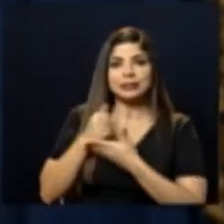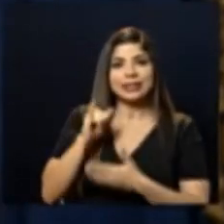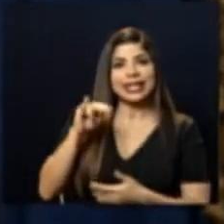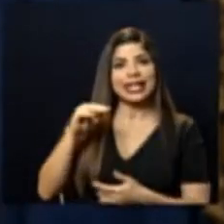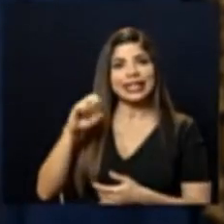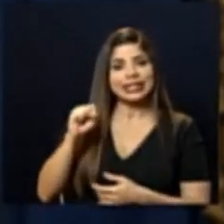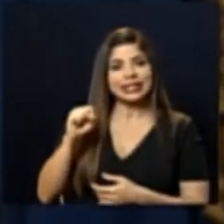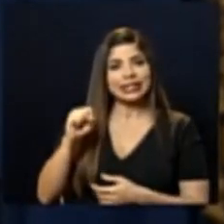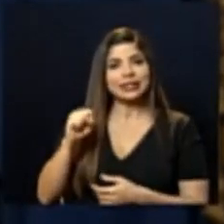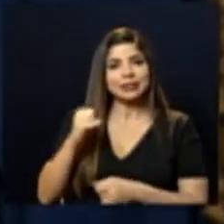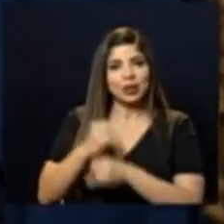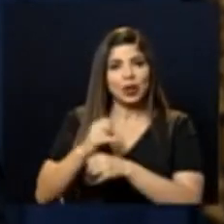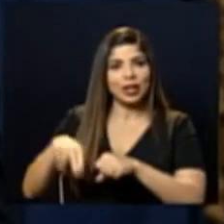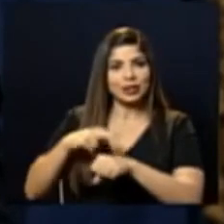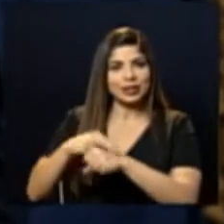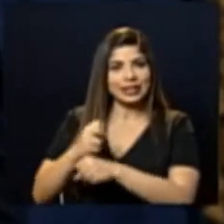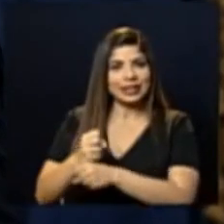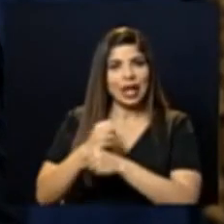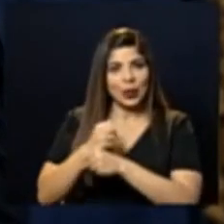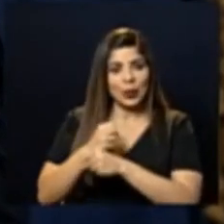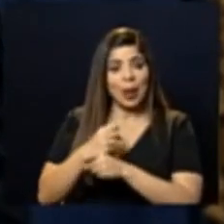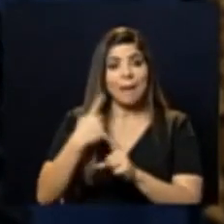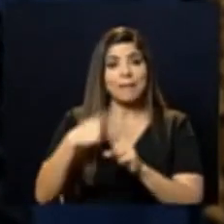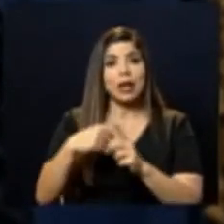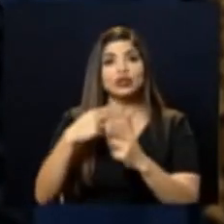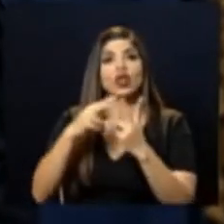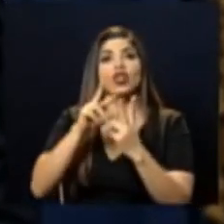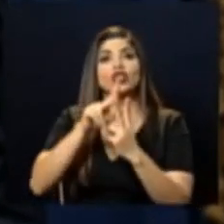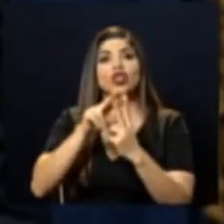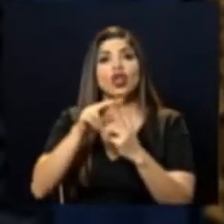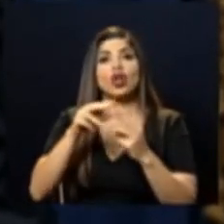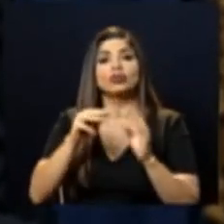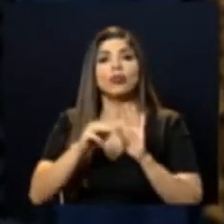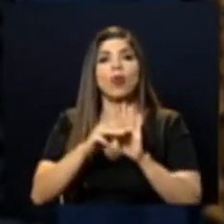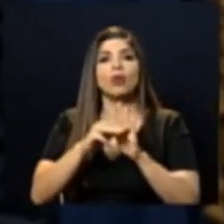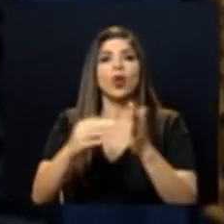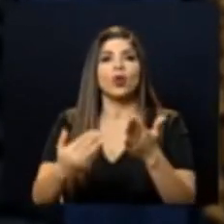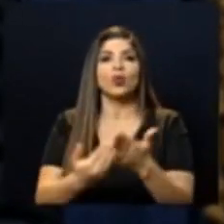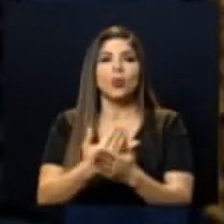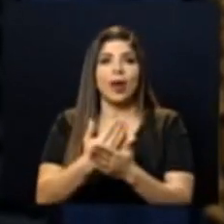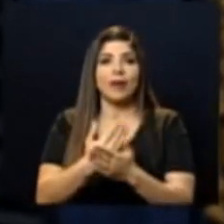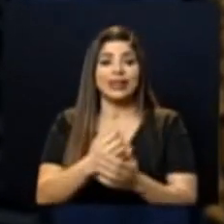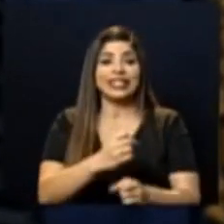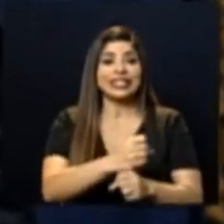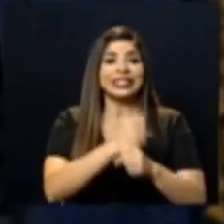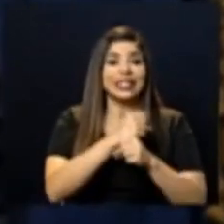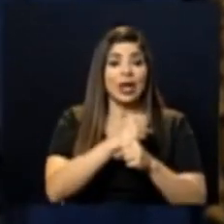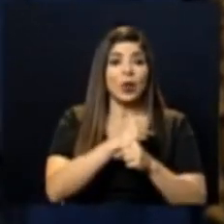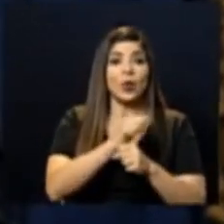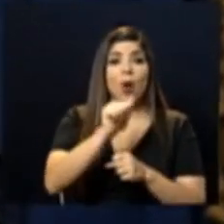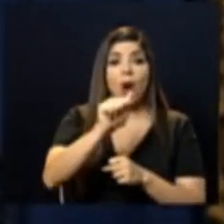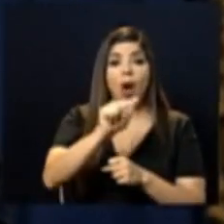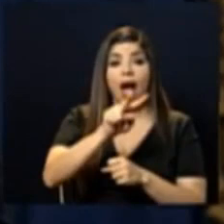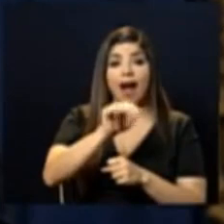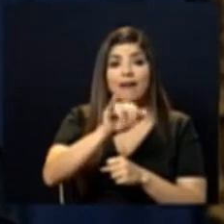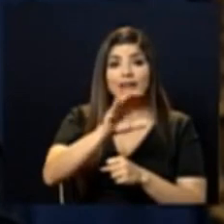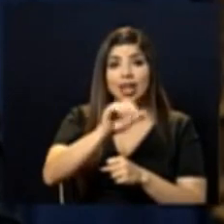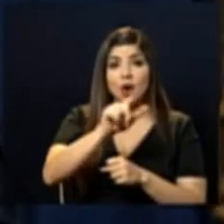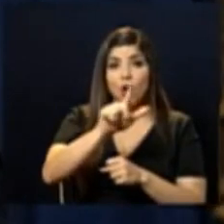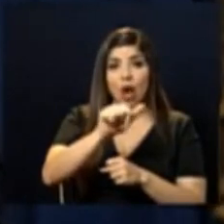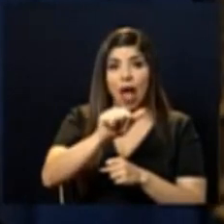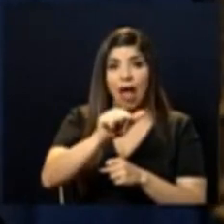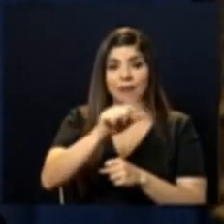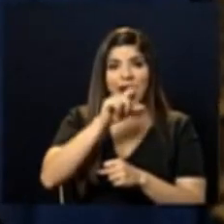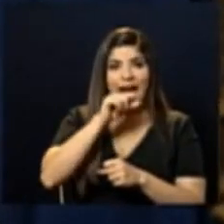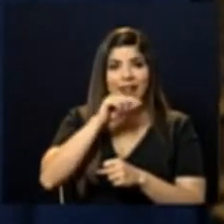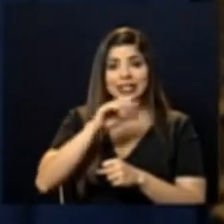Seguros. Se lanzaron 2 modalidades nuevas, seguro avícola y seguro acuícola,